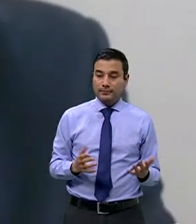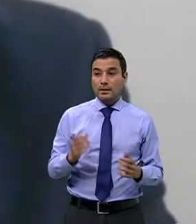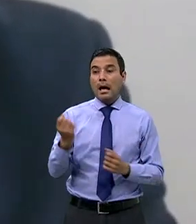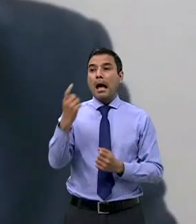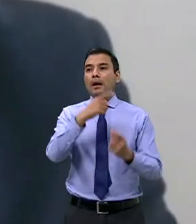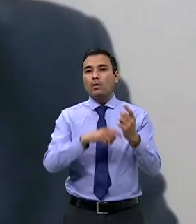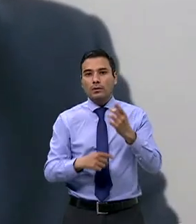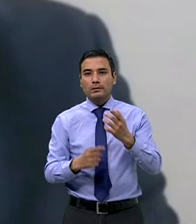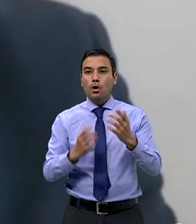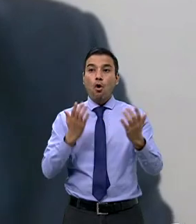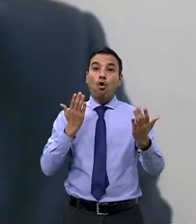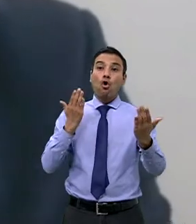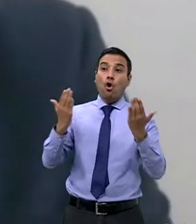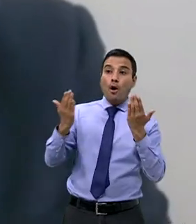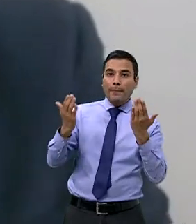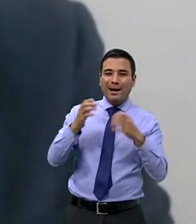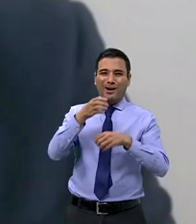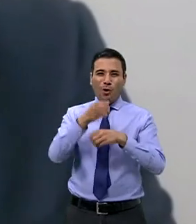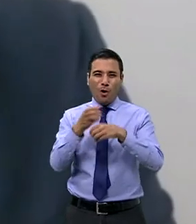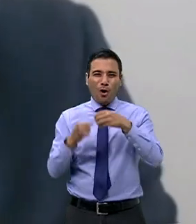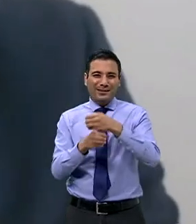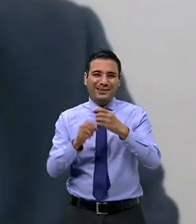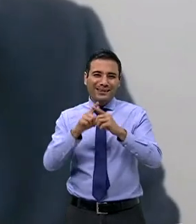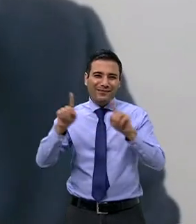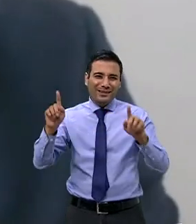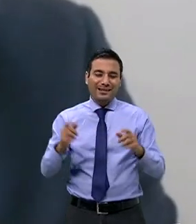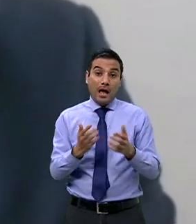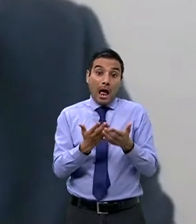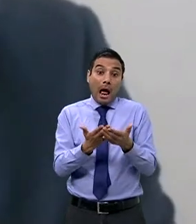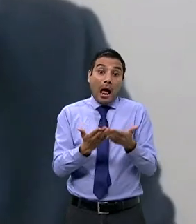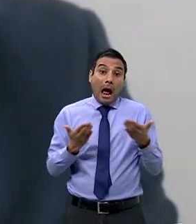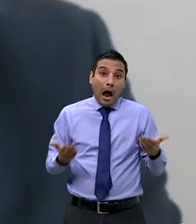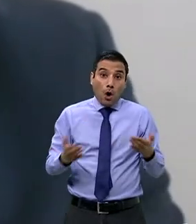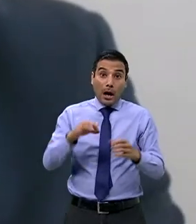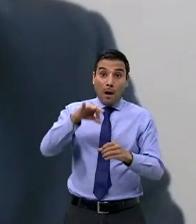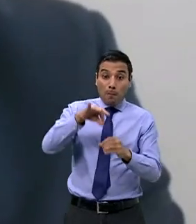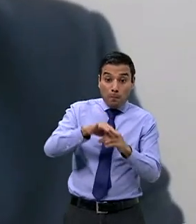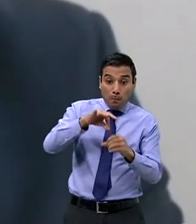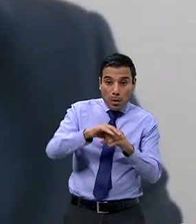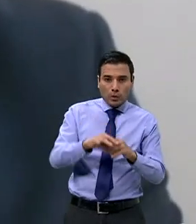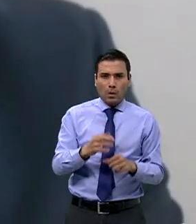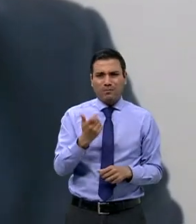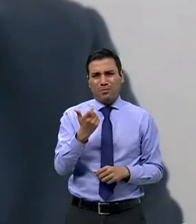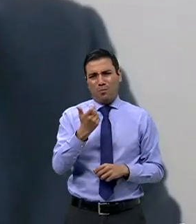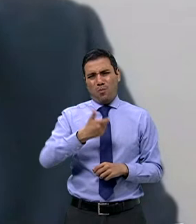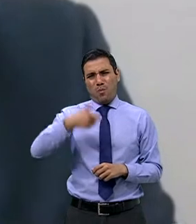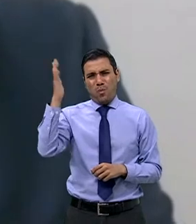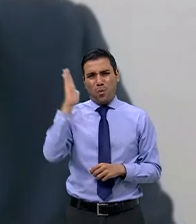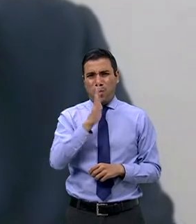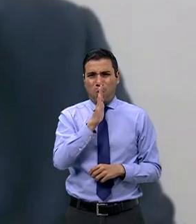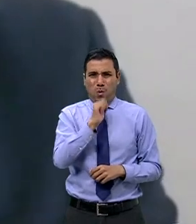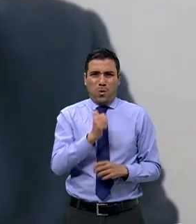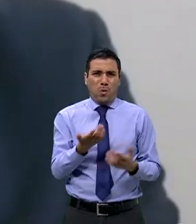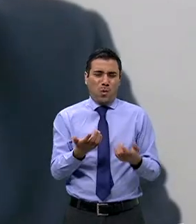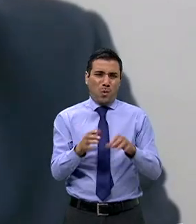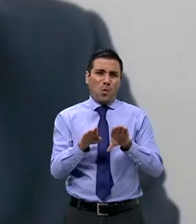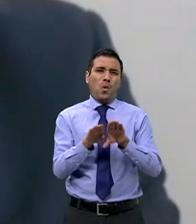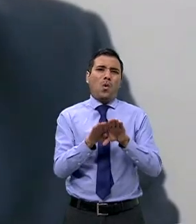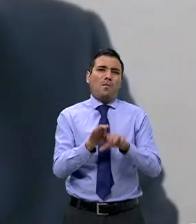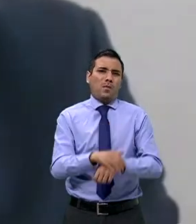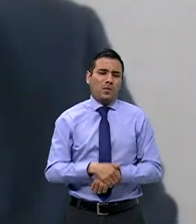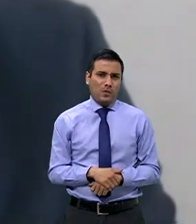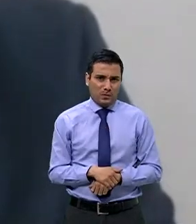y manzanas diciendo que hoy el voto es muy caro o que si estamos acuerdo en un demócrata